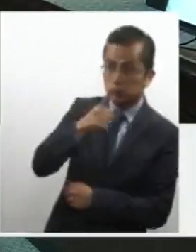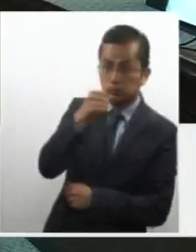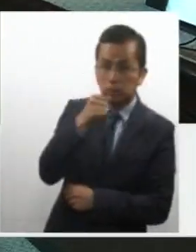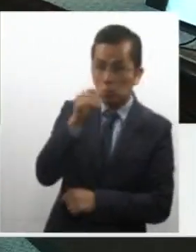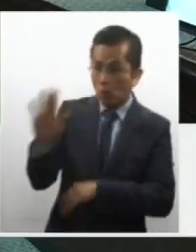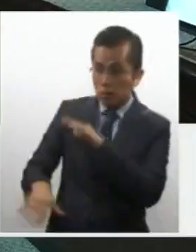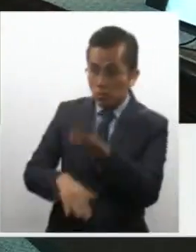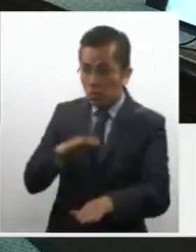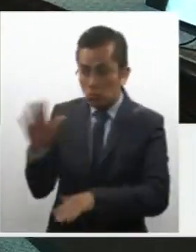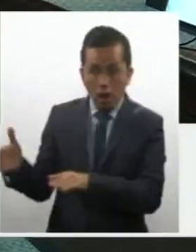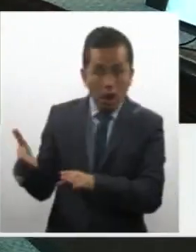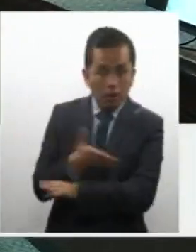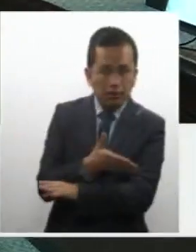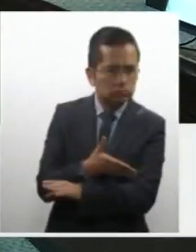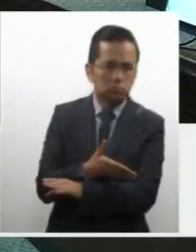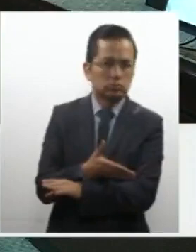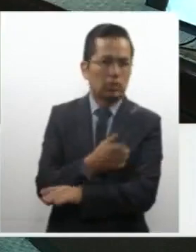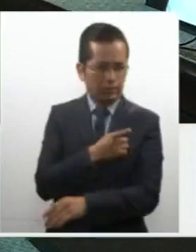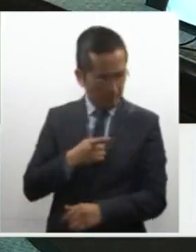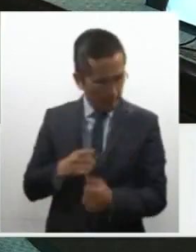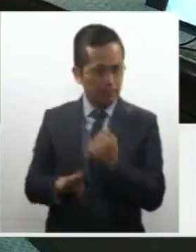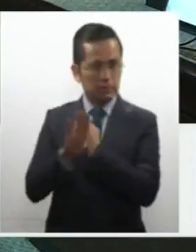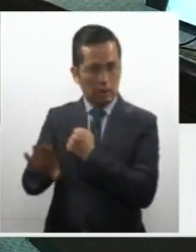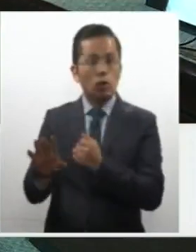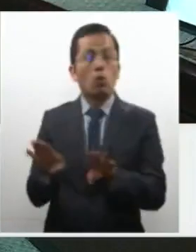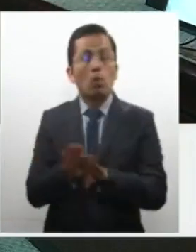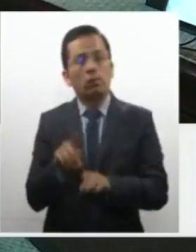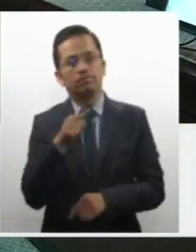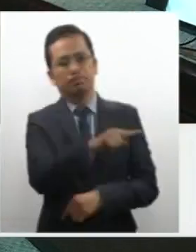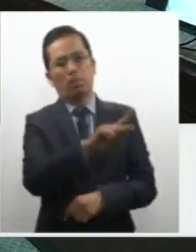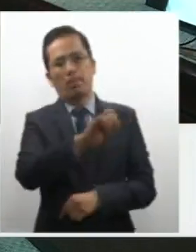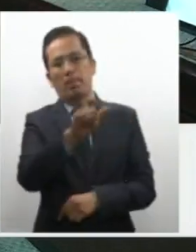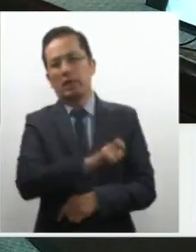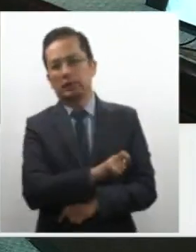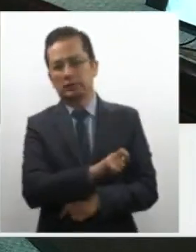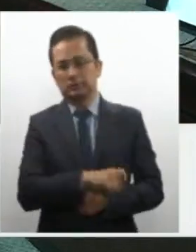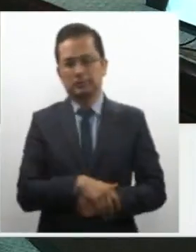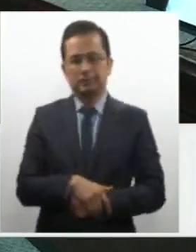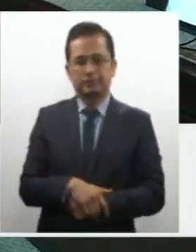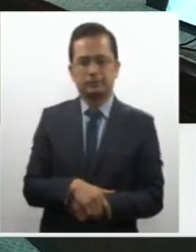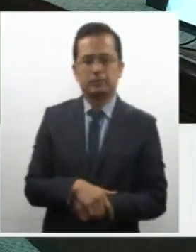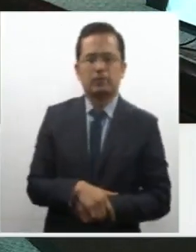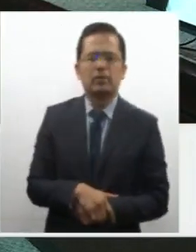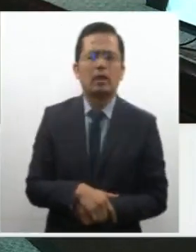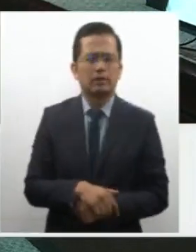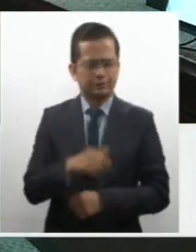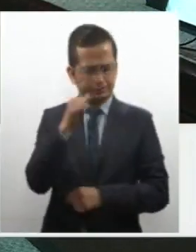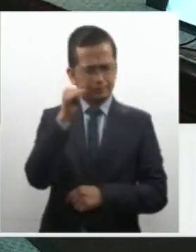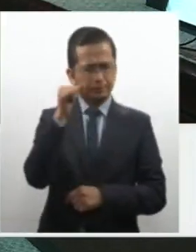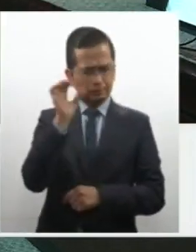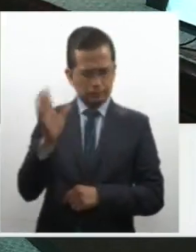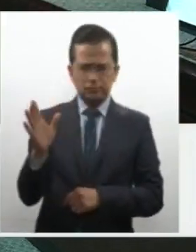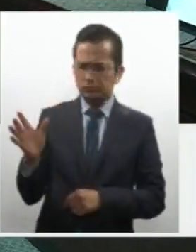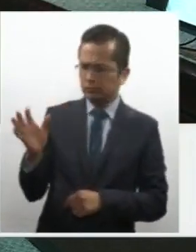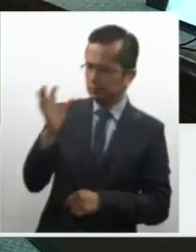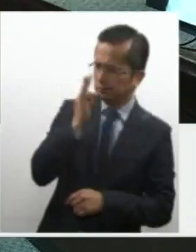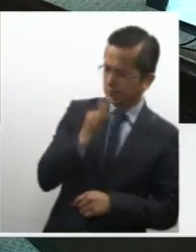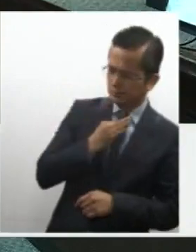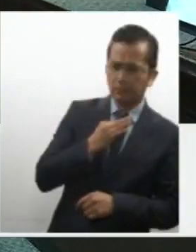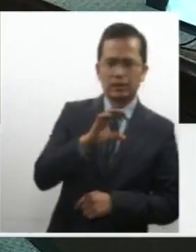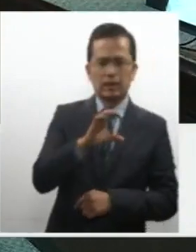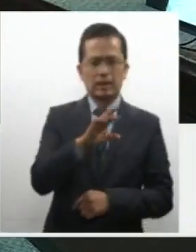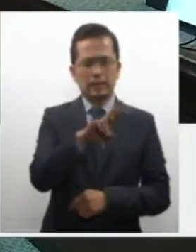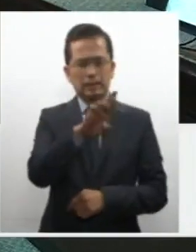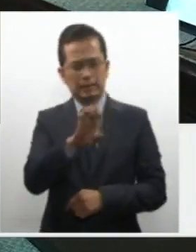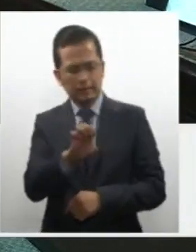mayores. Ayer se nos informó que la CRE ya había resuelto este tema